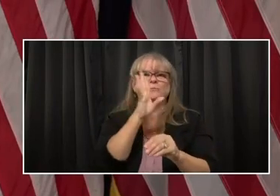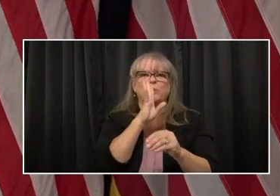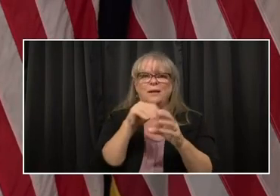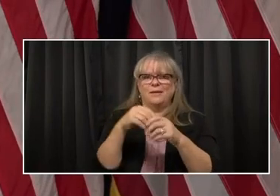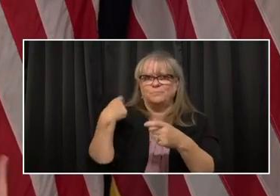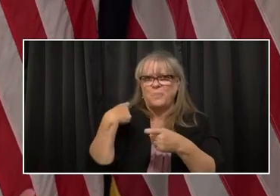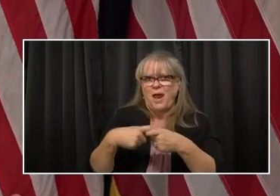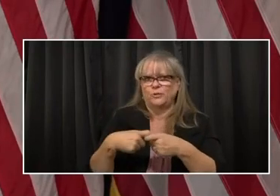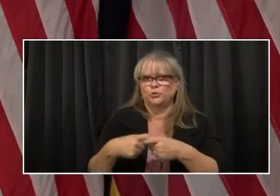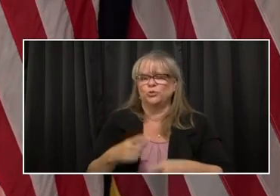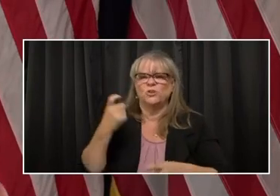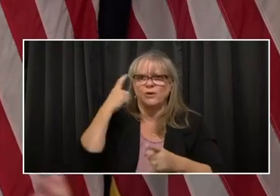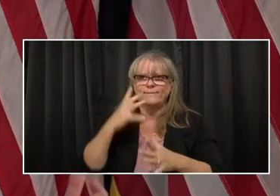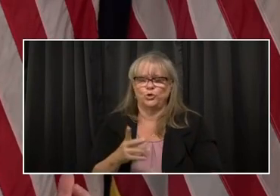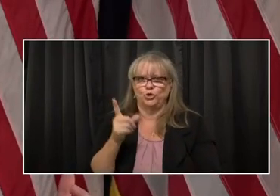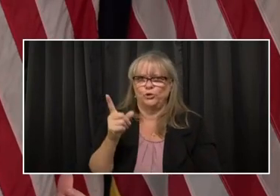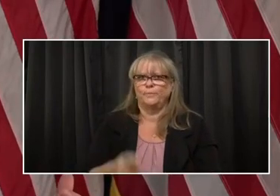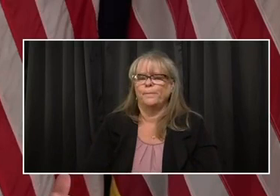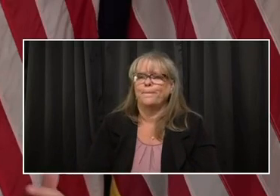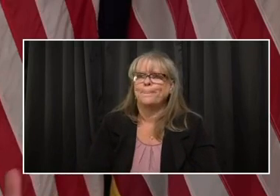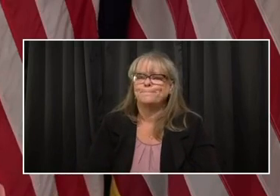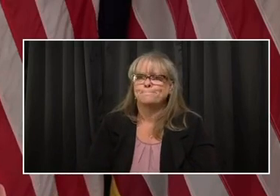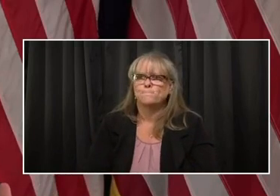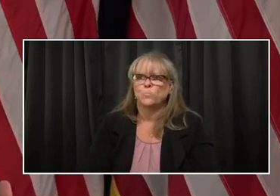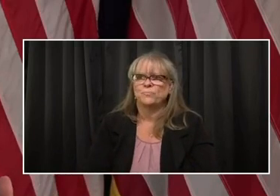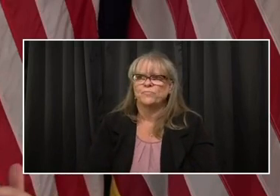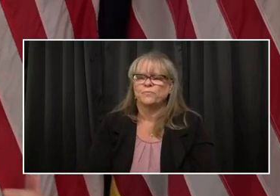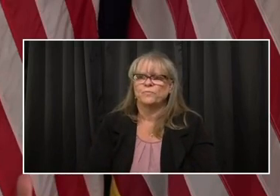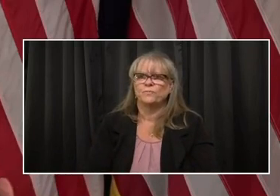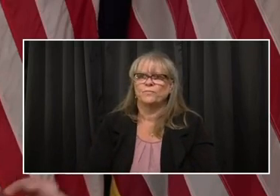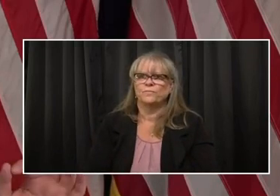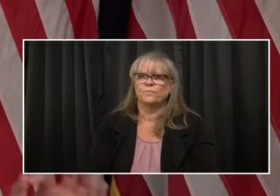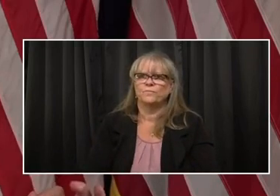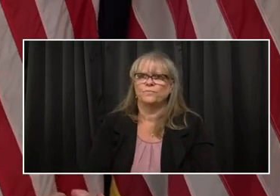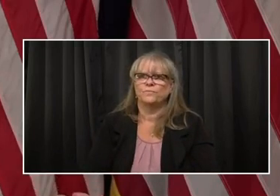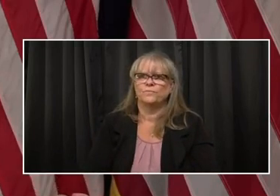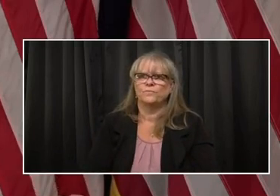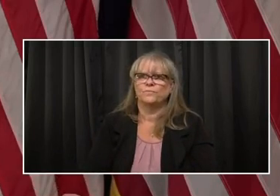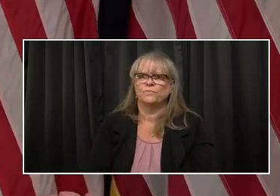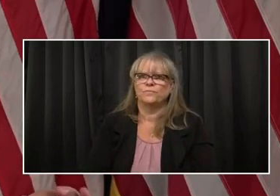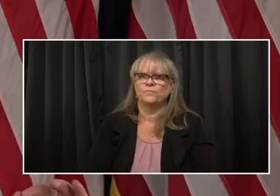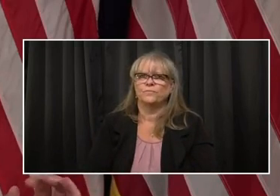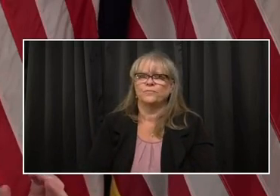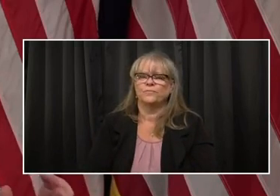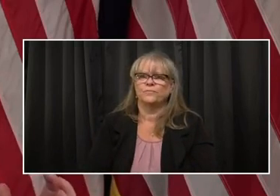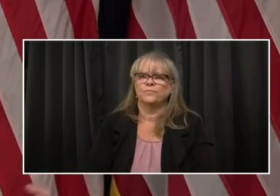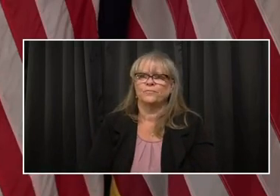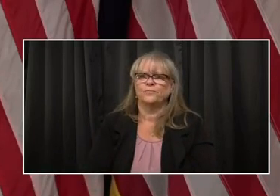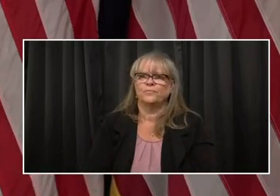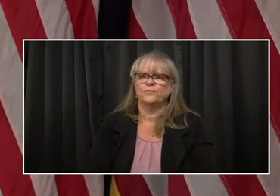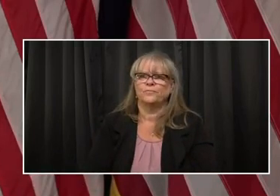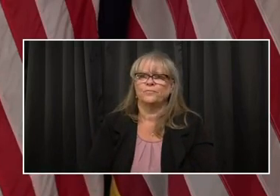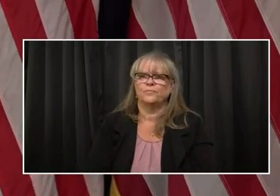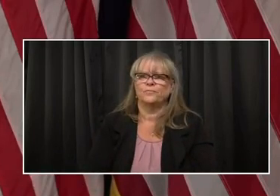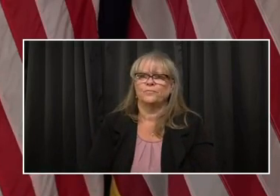Vamos a mejorarlo. Antes de ahora era 10 de la tarde, pero